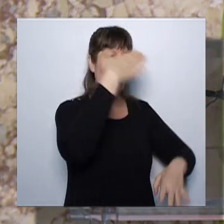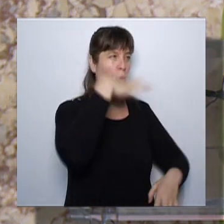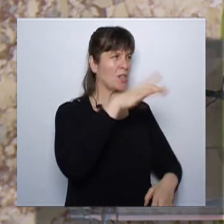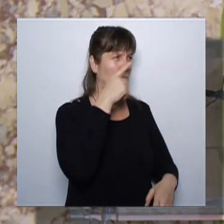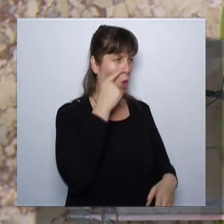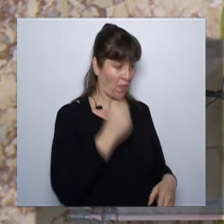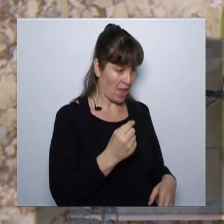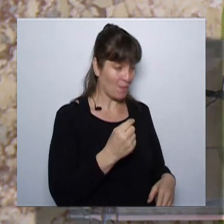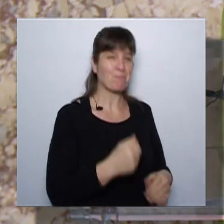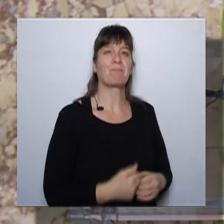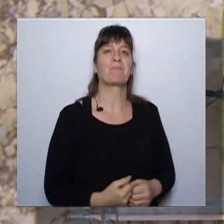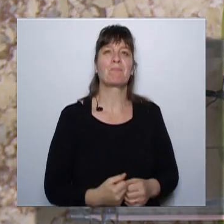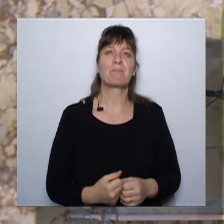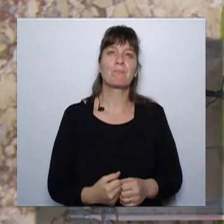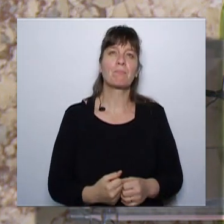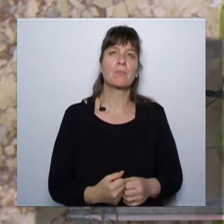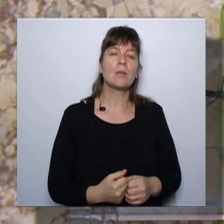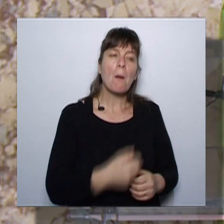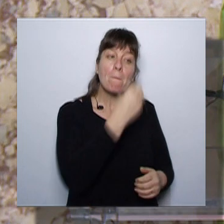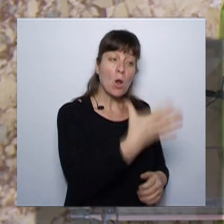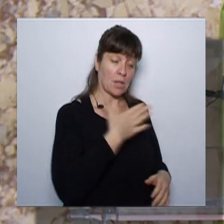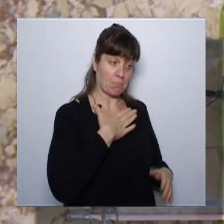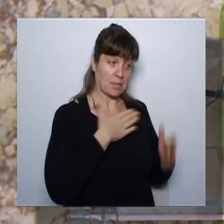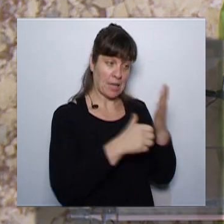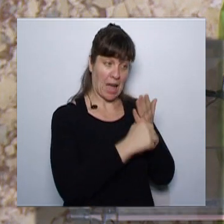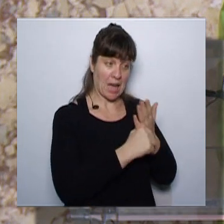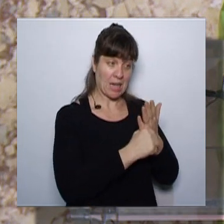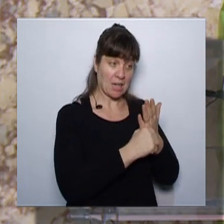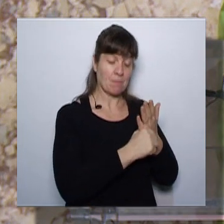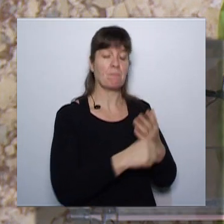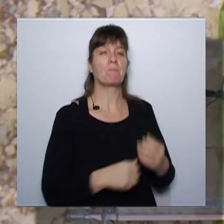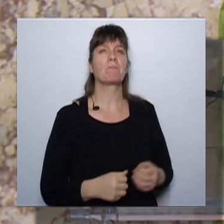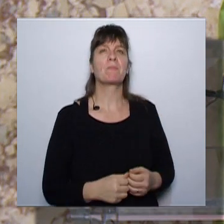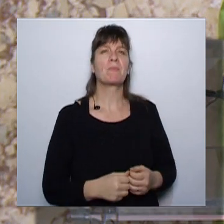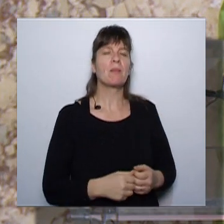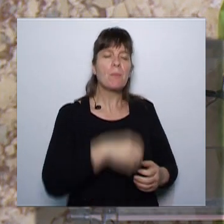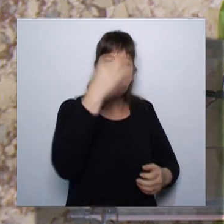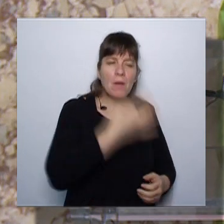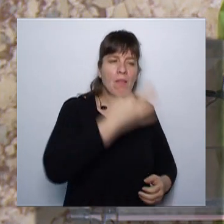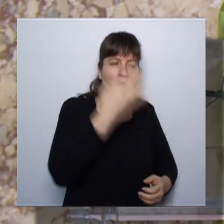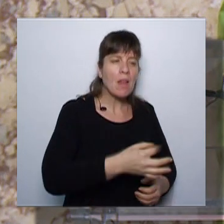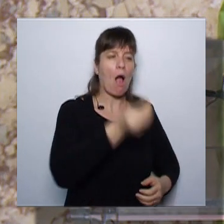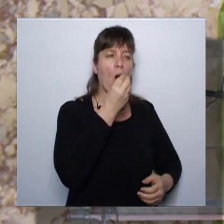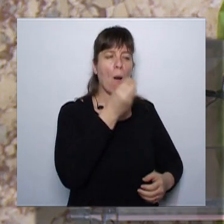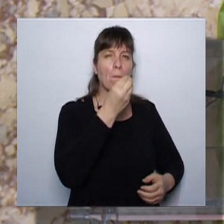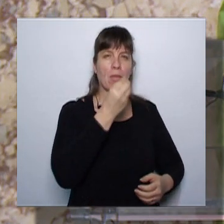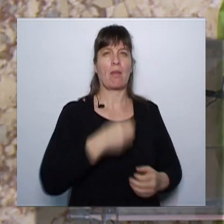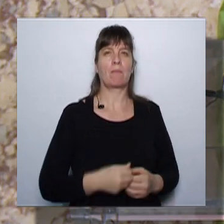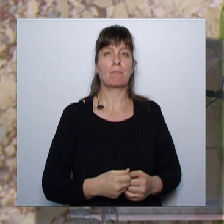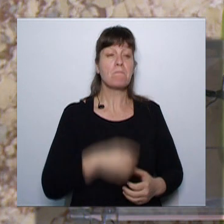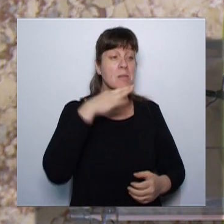último día porque mi carne es la verdadera comida